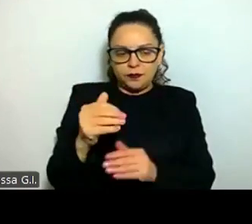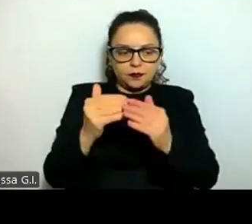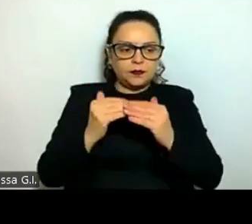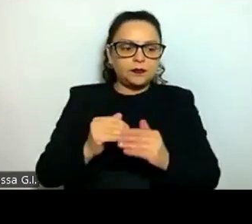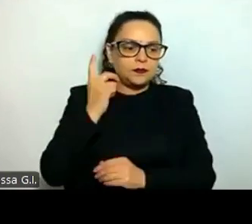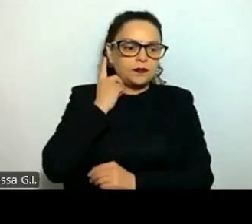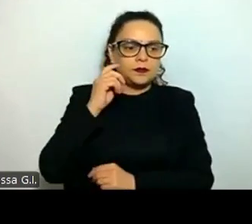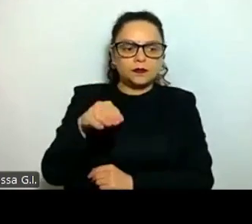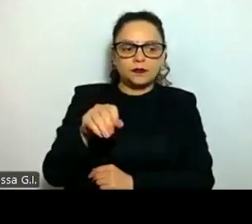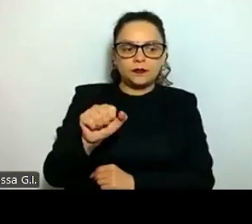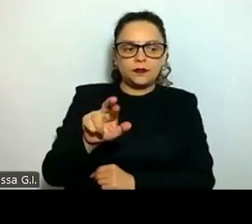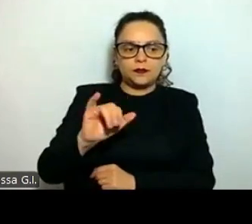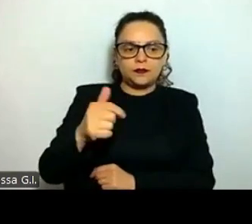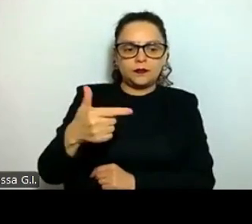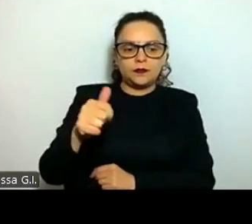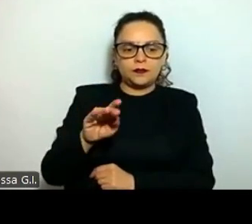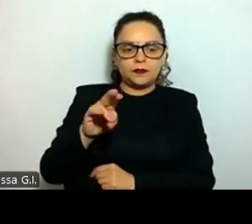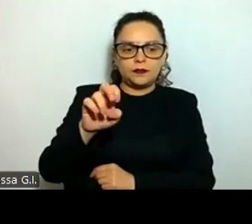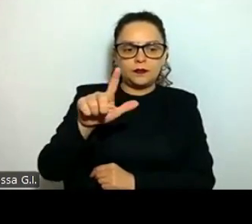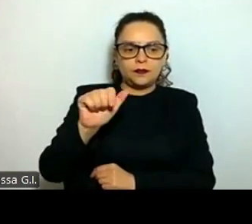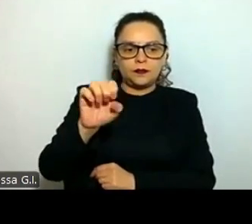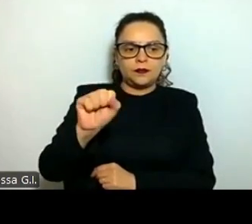María Gabriela Salido Magos.